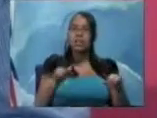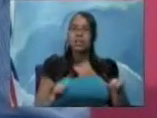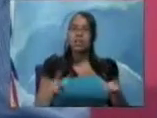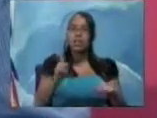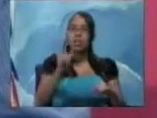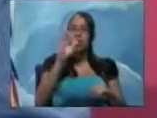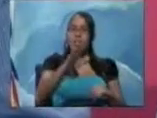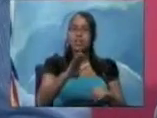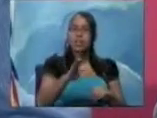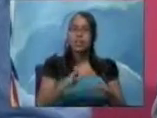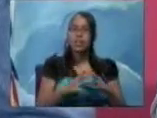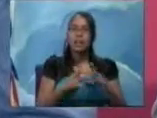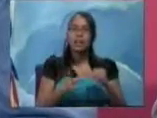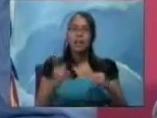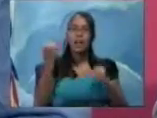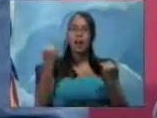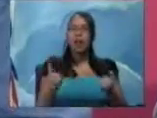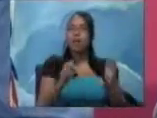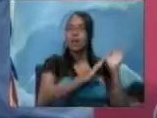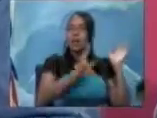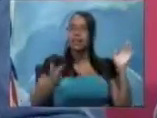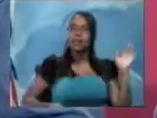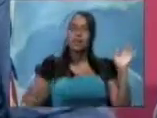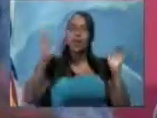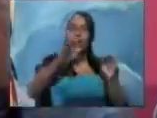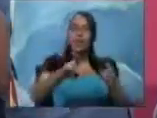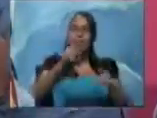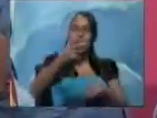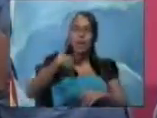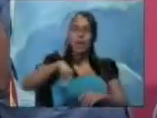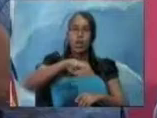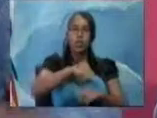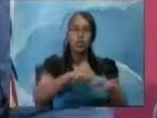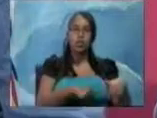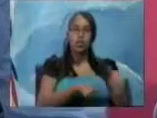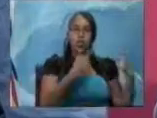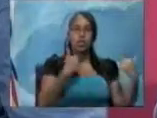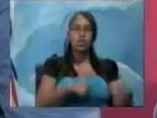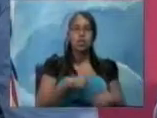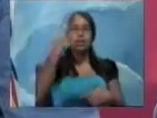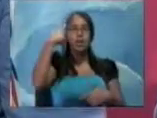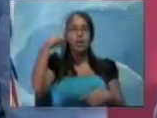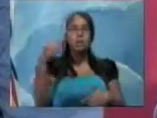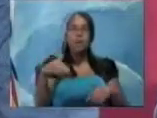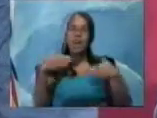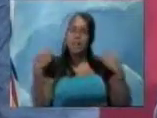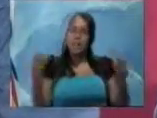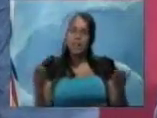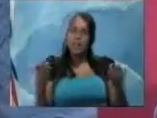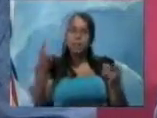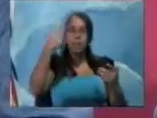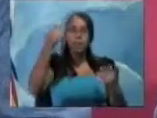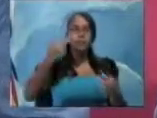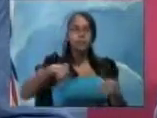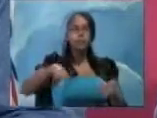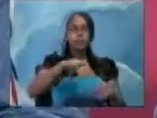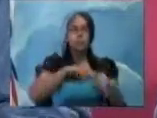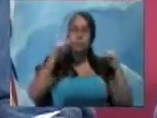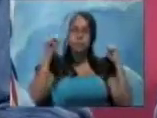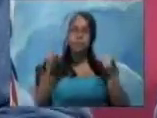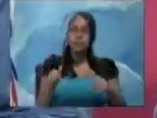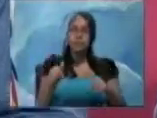está en la sepultura ahora Cristo está en nuestros corazones para qué Para que en nosotros este